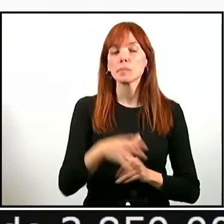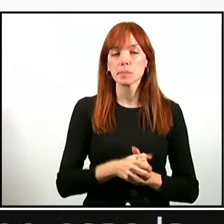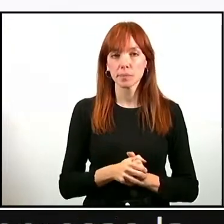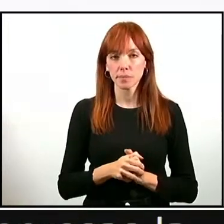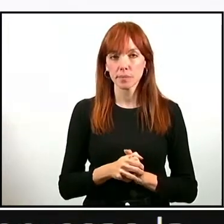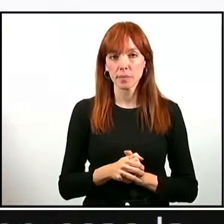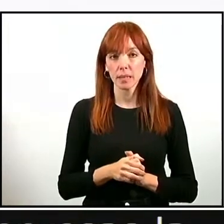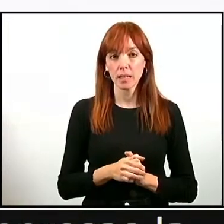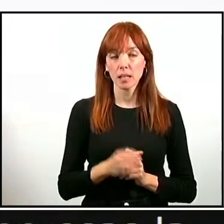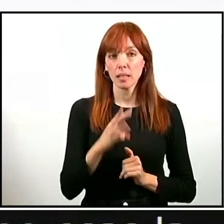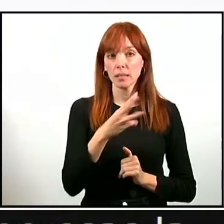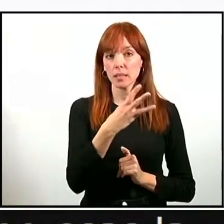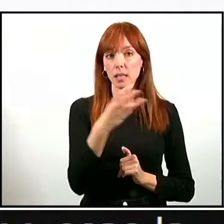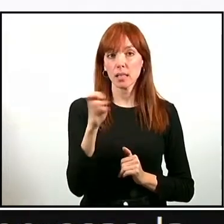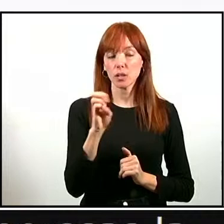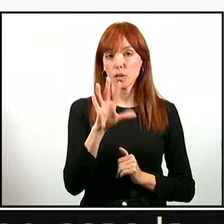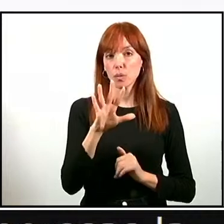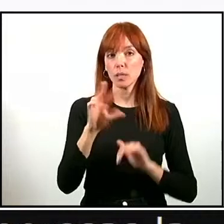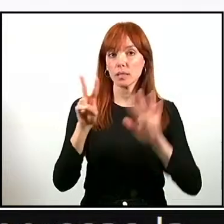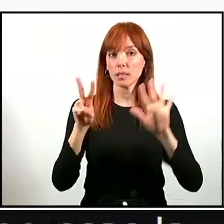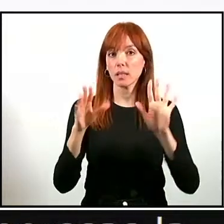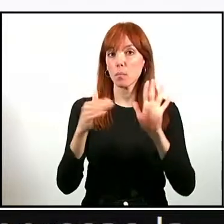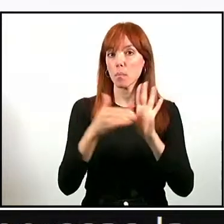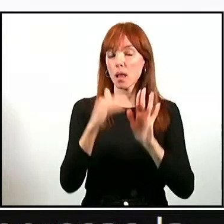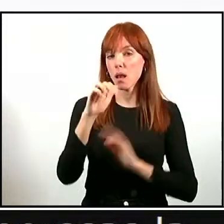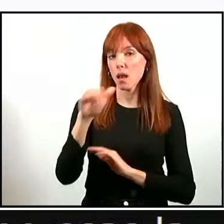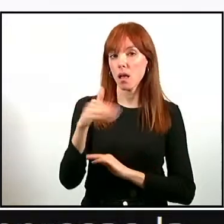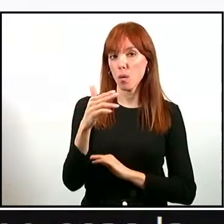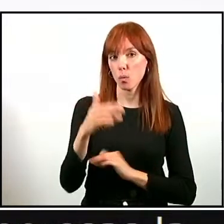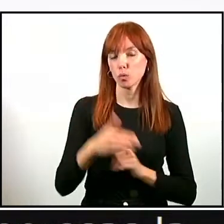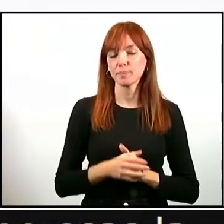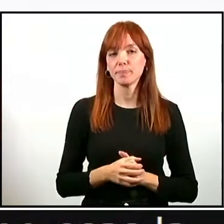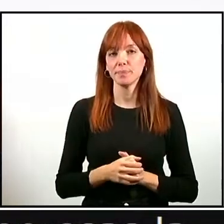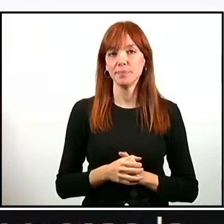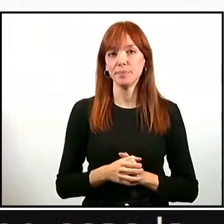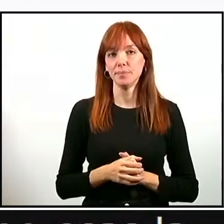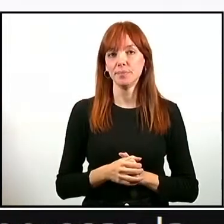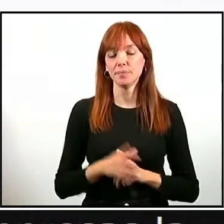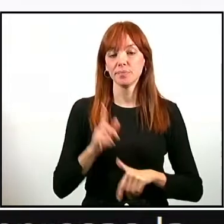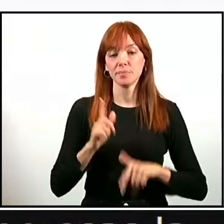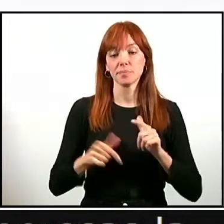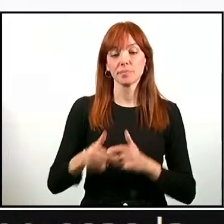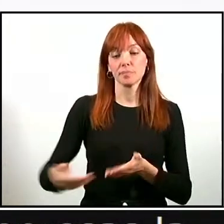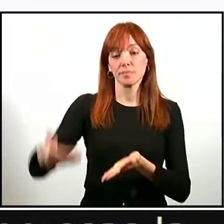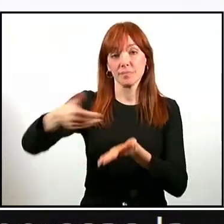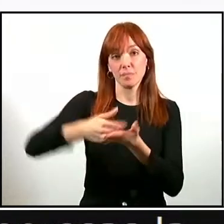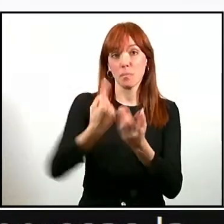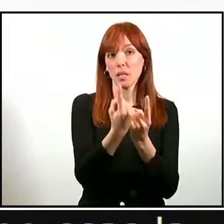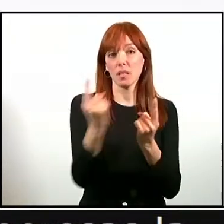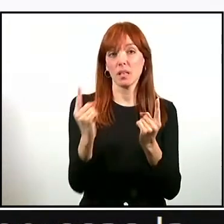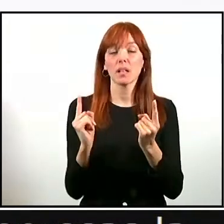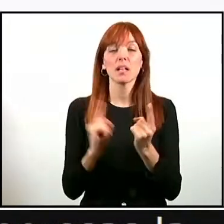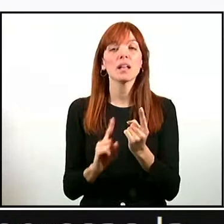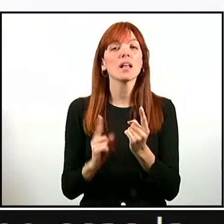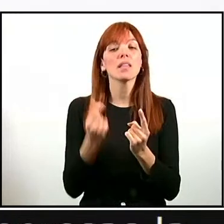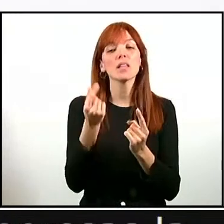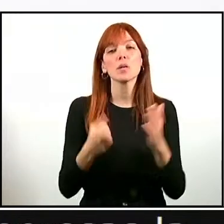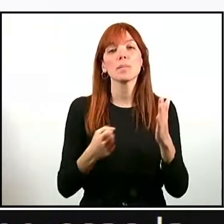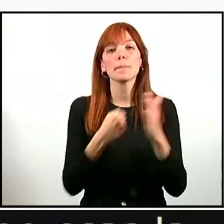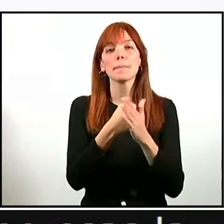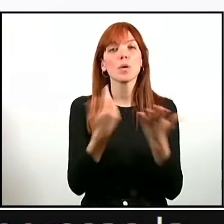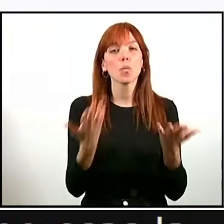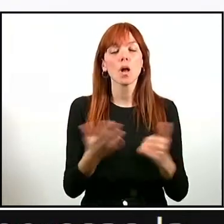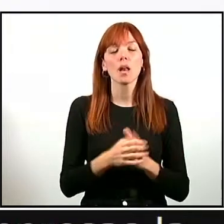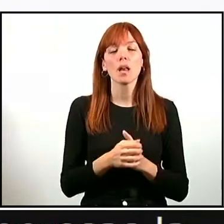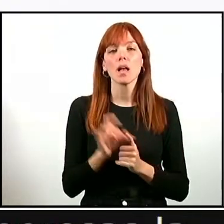los 357.000 euros. Por solicitante, la cuantía máxima se fija en